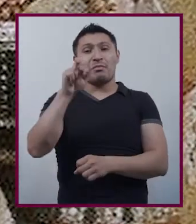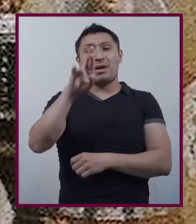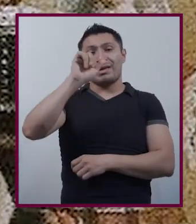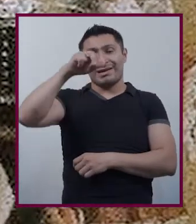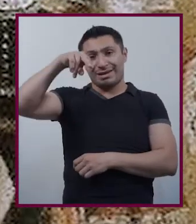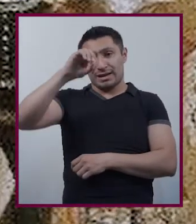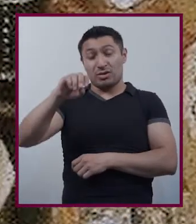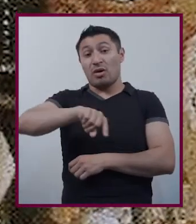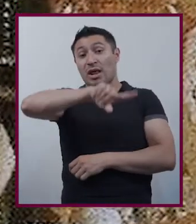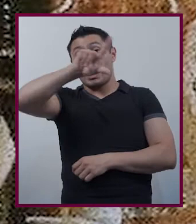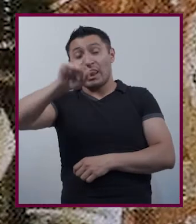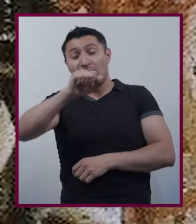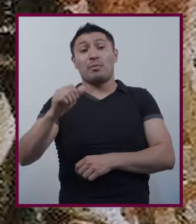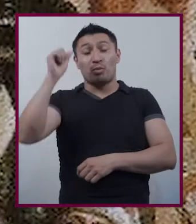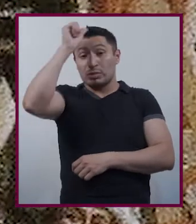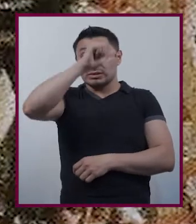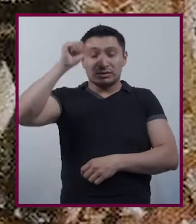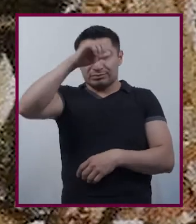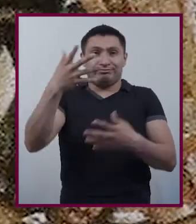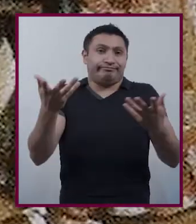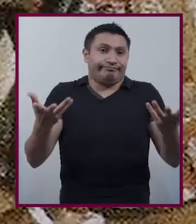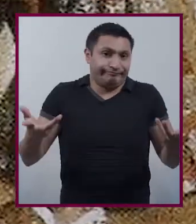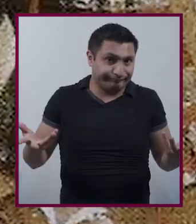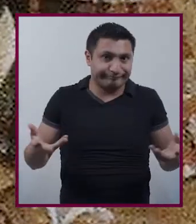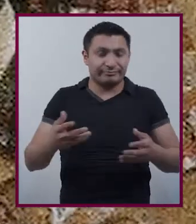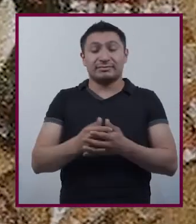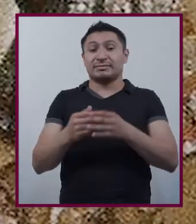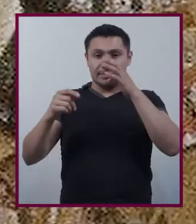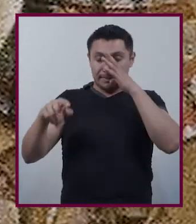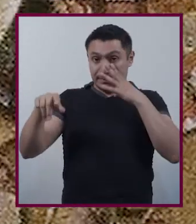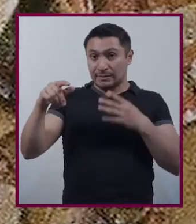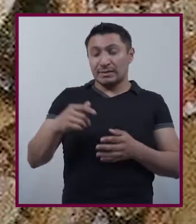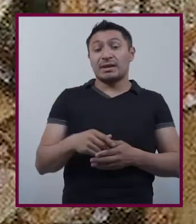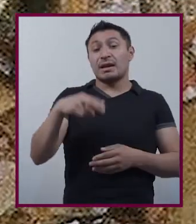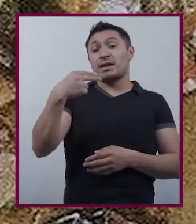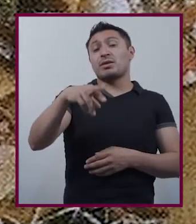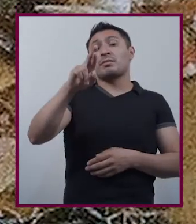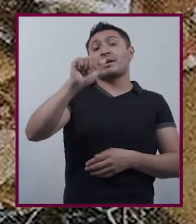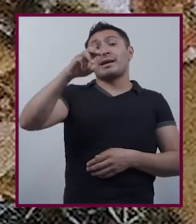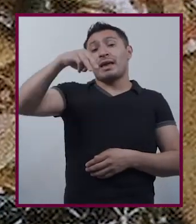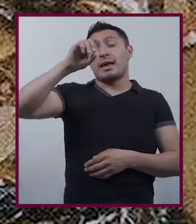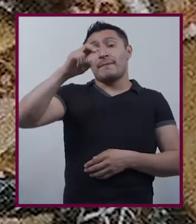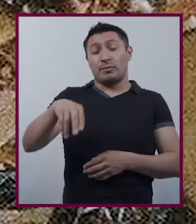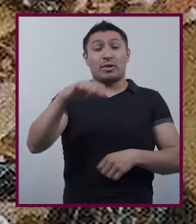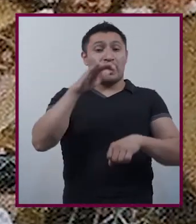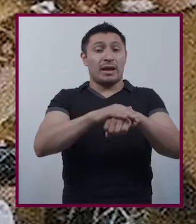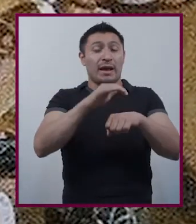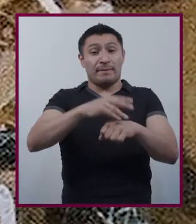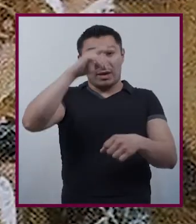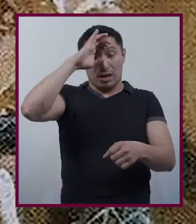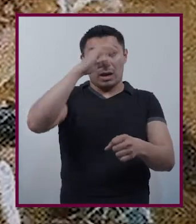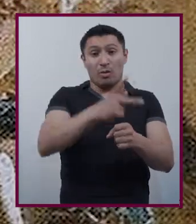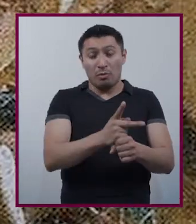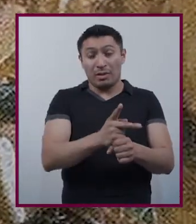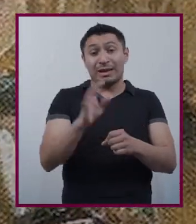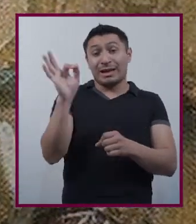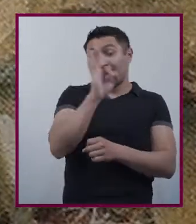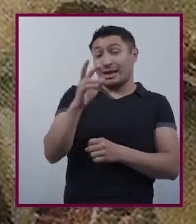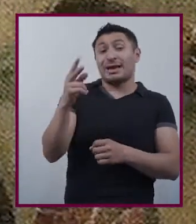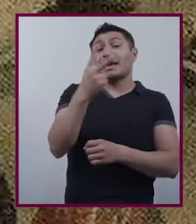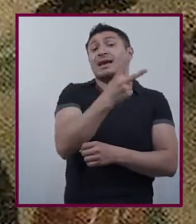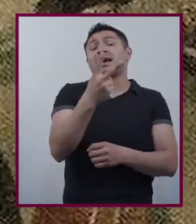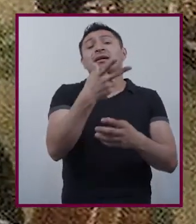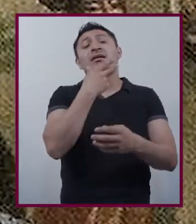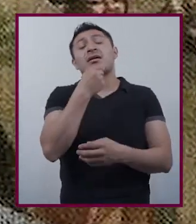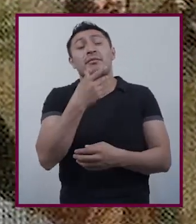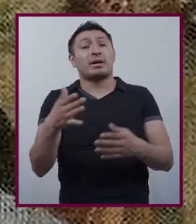Beristain, y luego con un sacerdote de Guadalajara llamado Ramón Cerdeña, amigo de su compadre. Quizás porque estos hombres